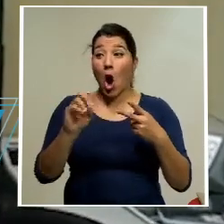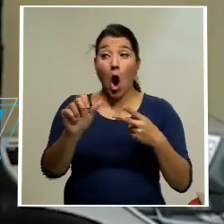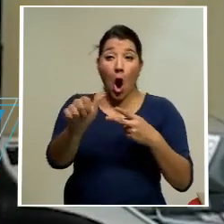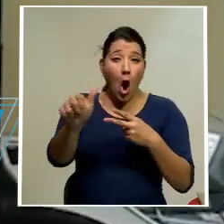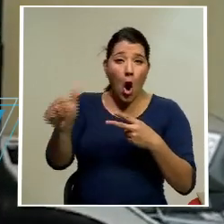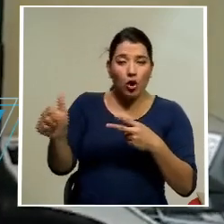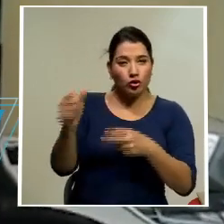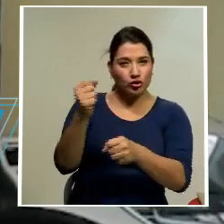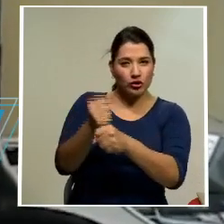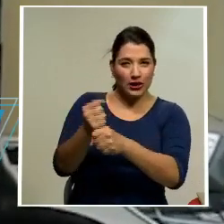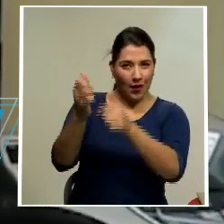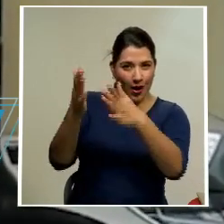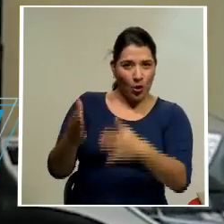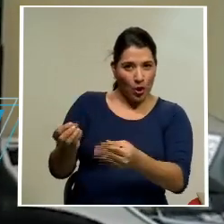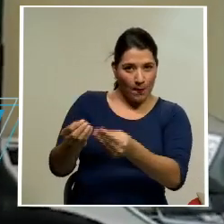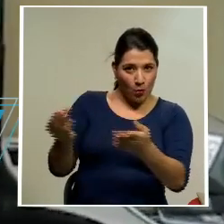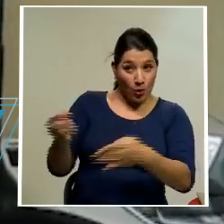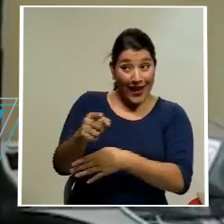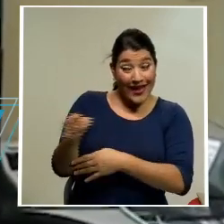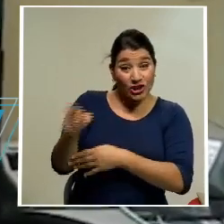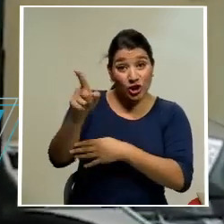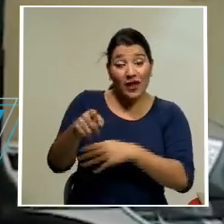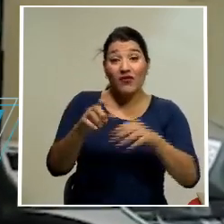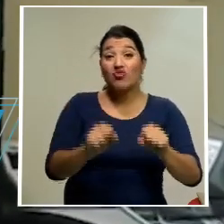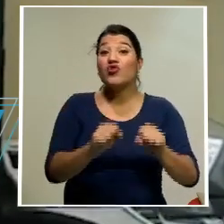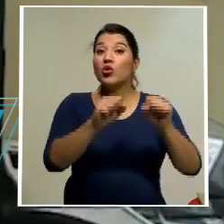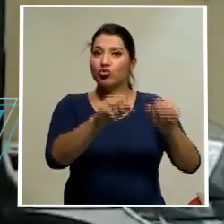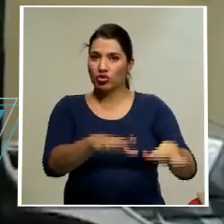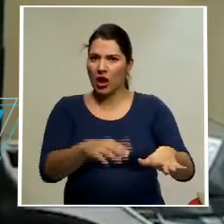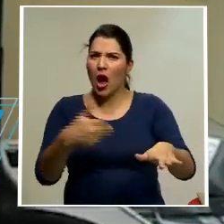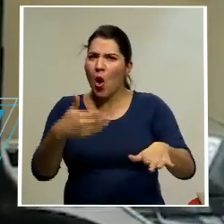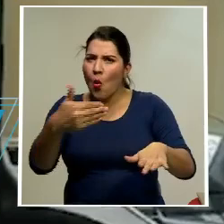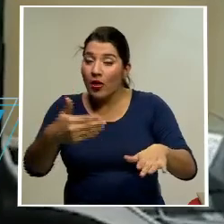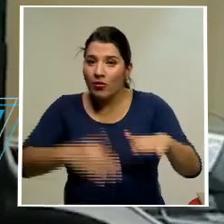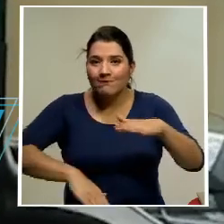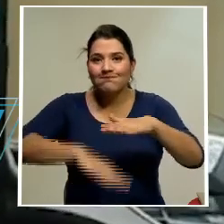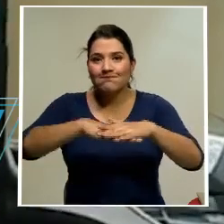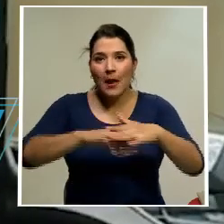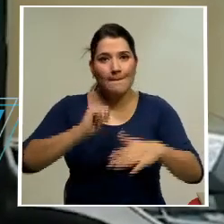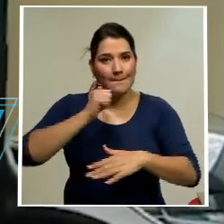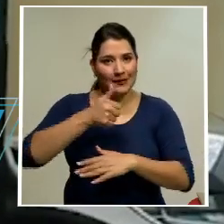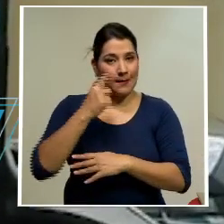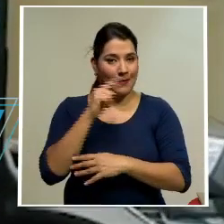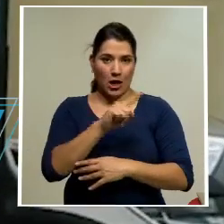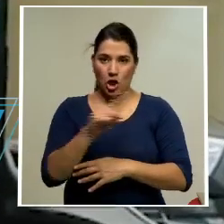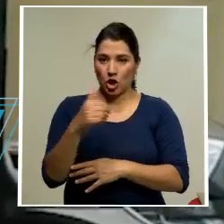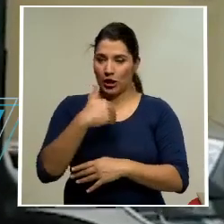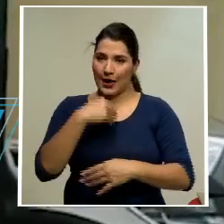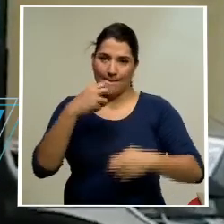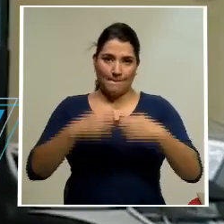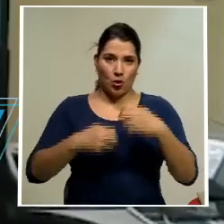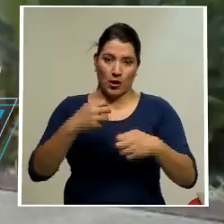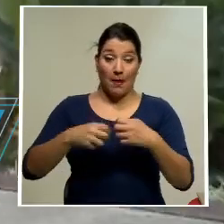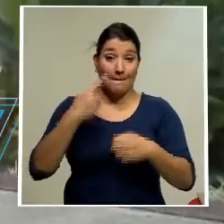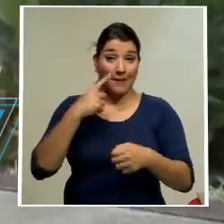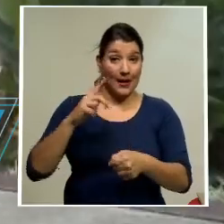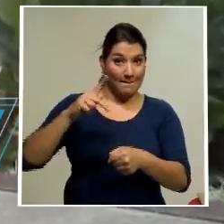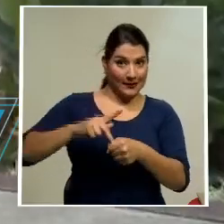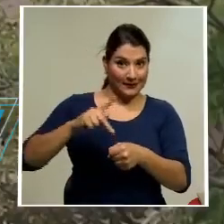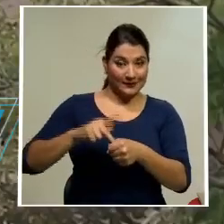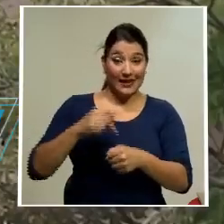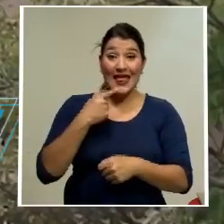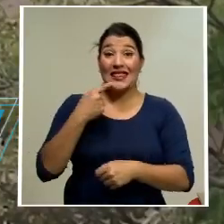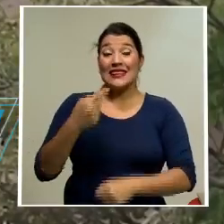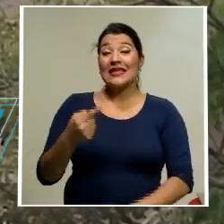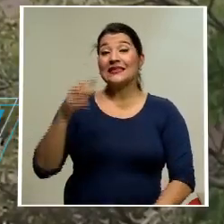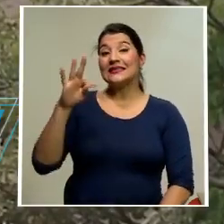administración pública, deben renunciar a más tardar mañana para que no tengan problemas en inscribir su candidatura. Según el